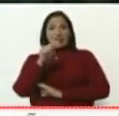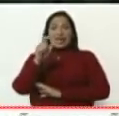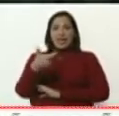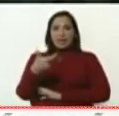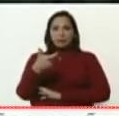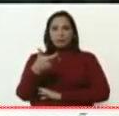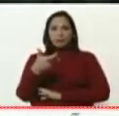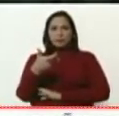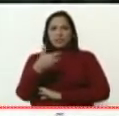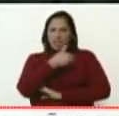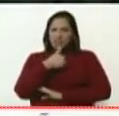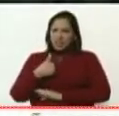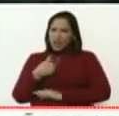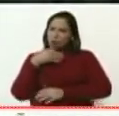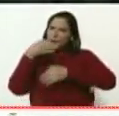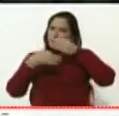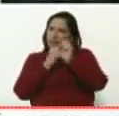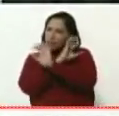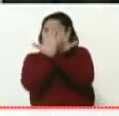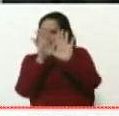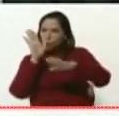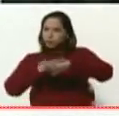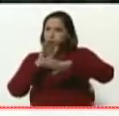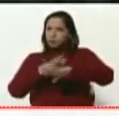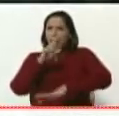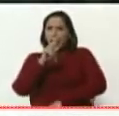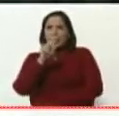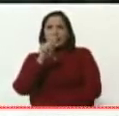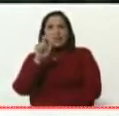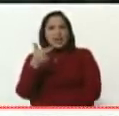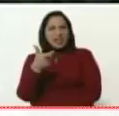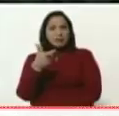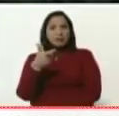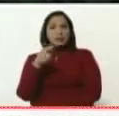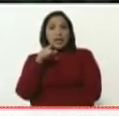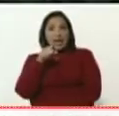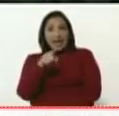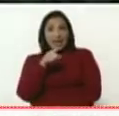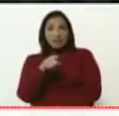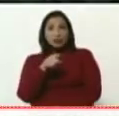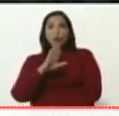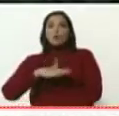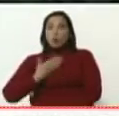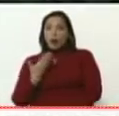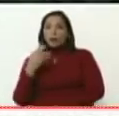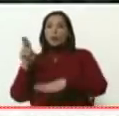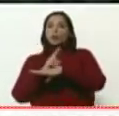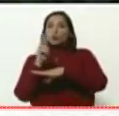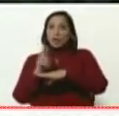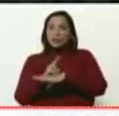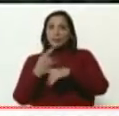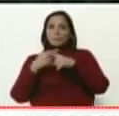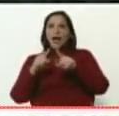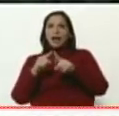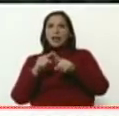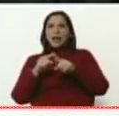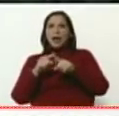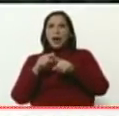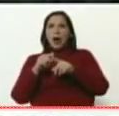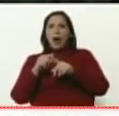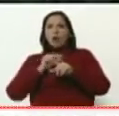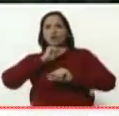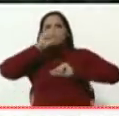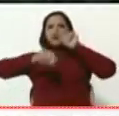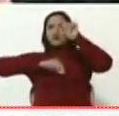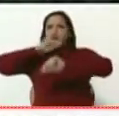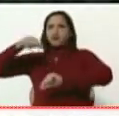en este asunto de los 9 lanzacohetes RPG, porque son cohetería que puede utilizarse para abatir blancos